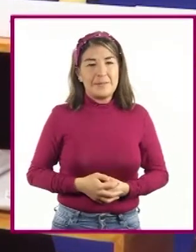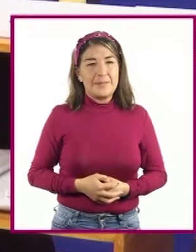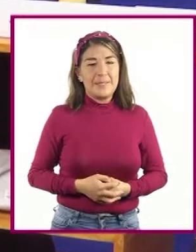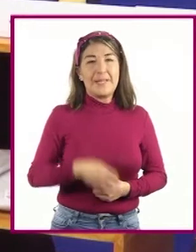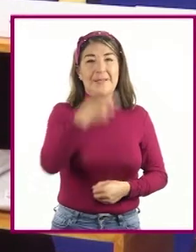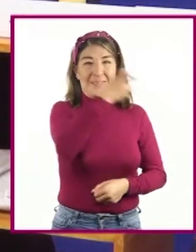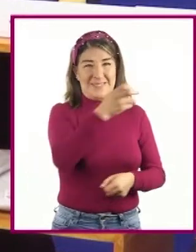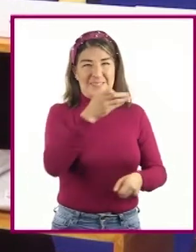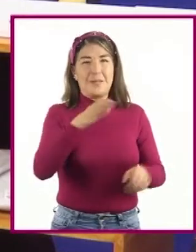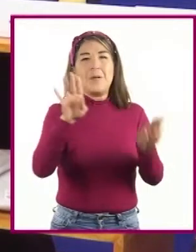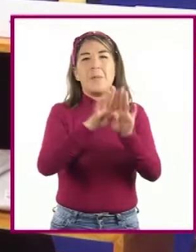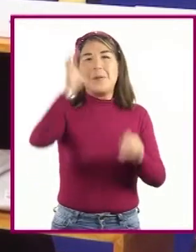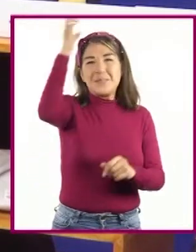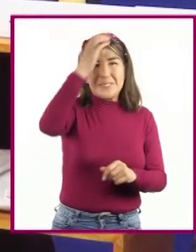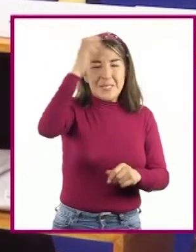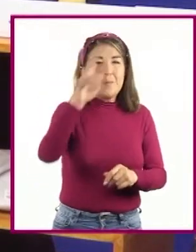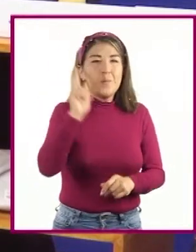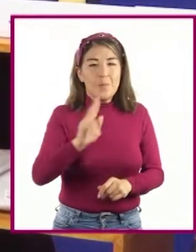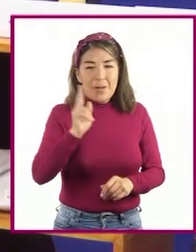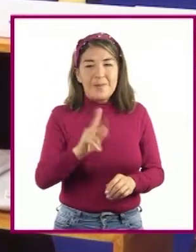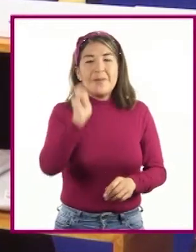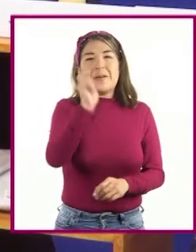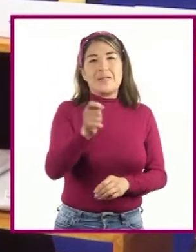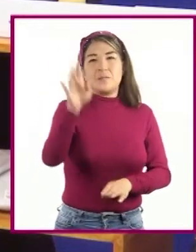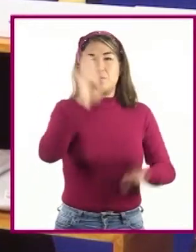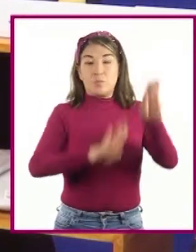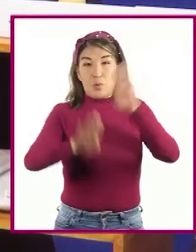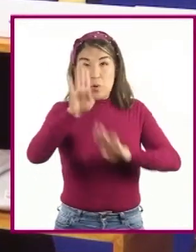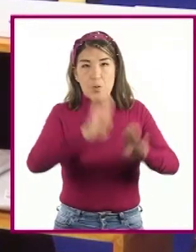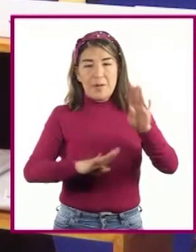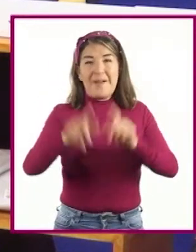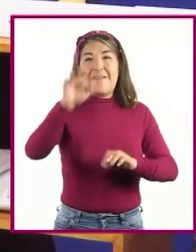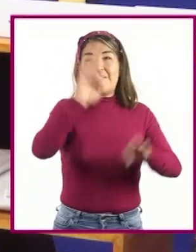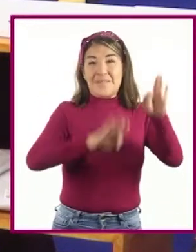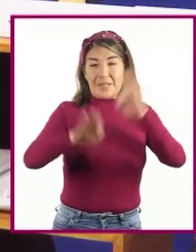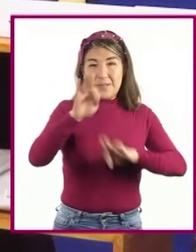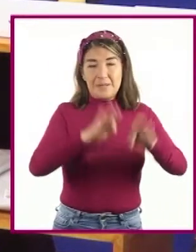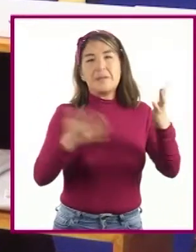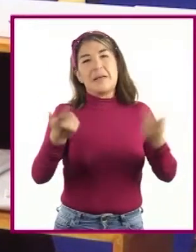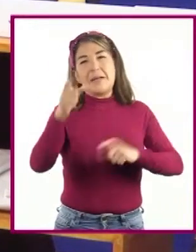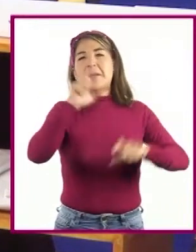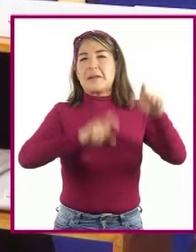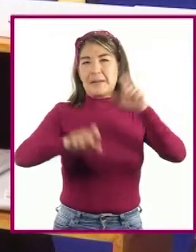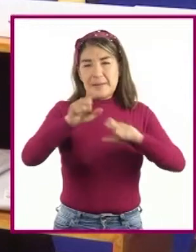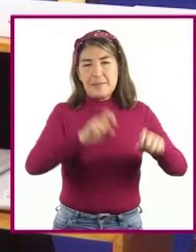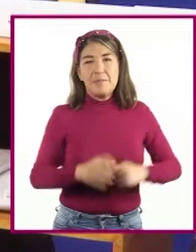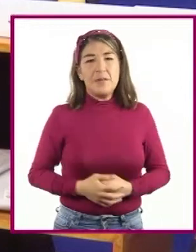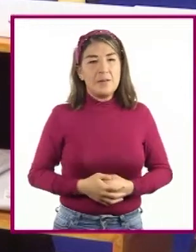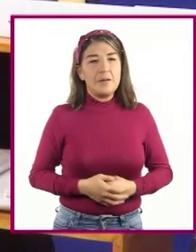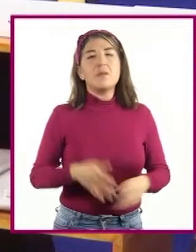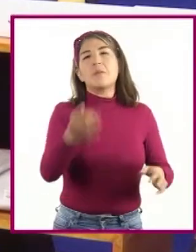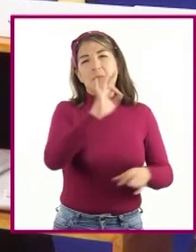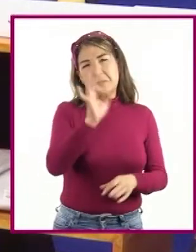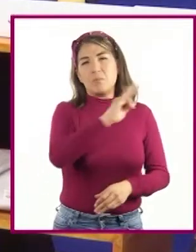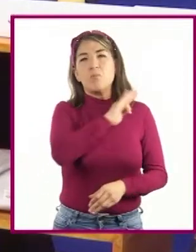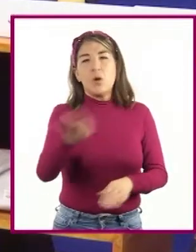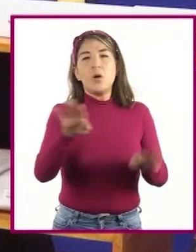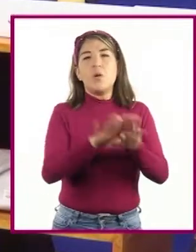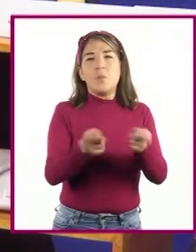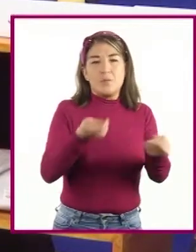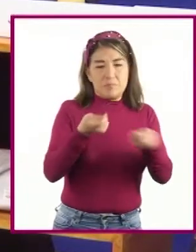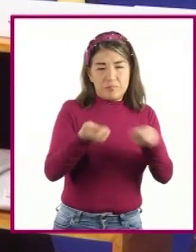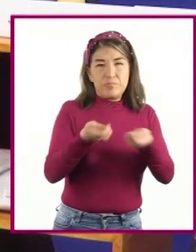las ciencias experimentales, como la biología, la física o la química, es posible controlar